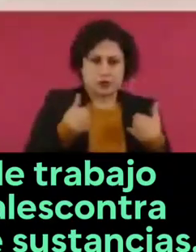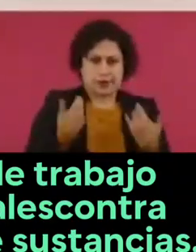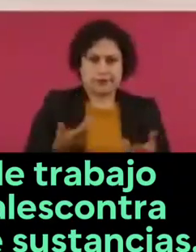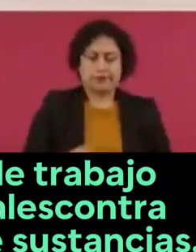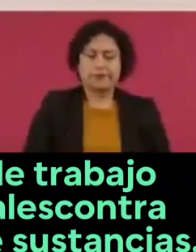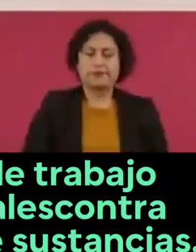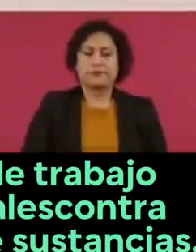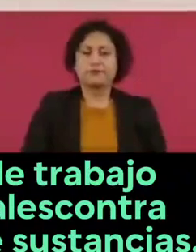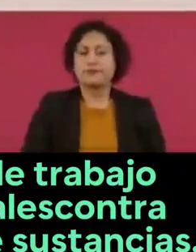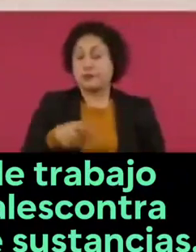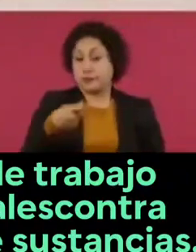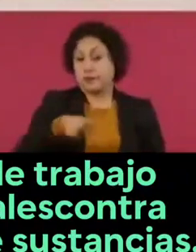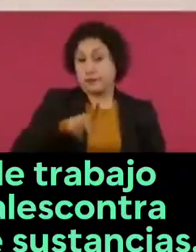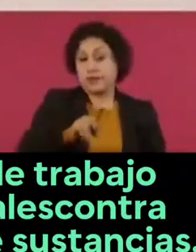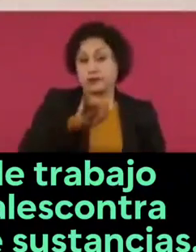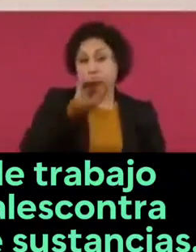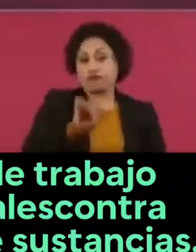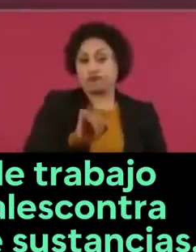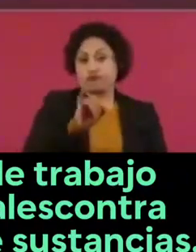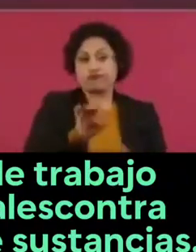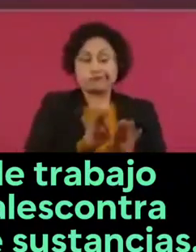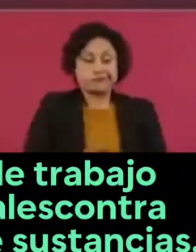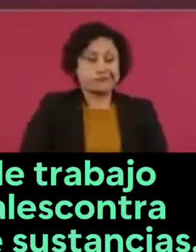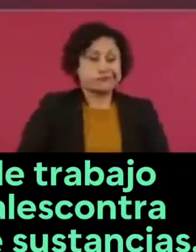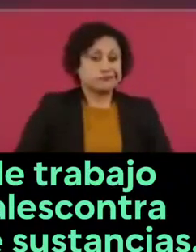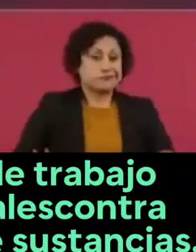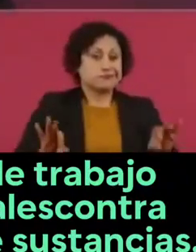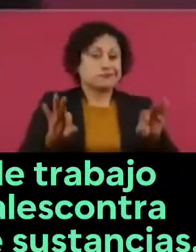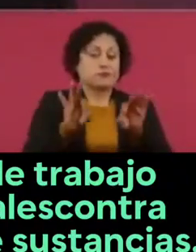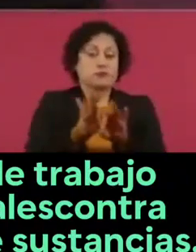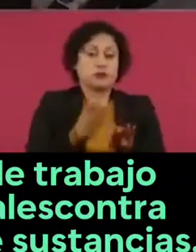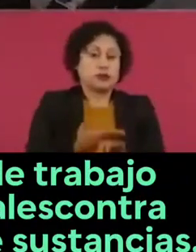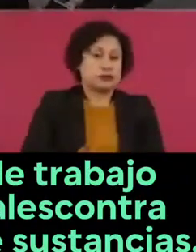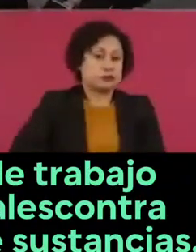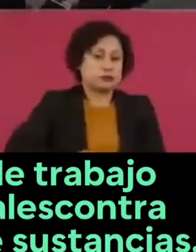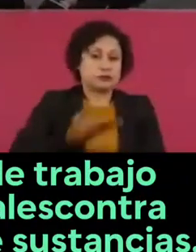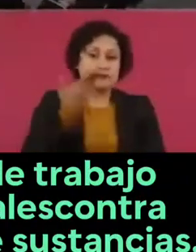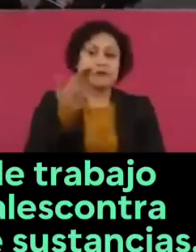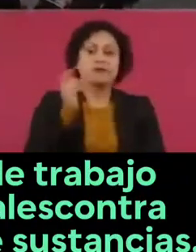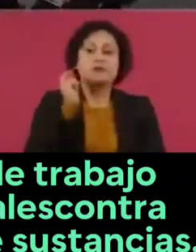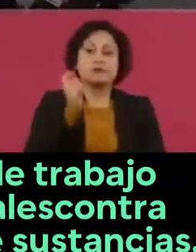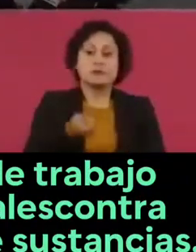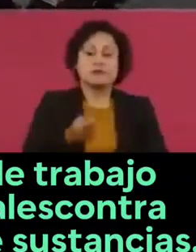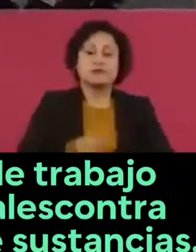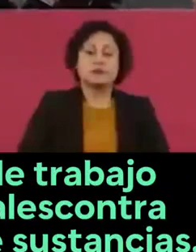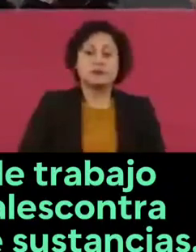importante, mucho, muy importante. Son los caras,